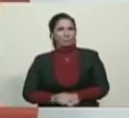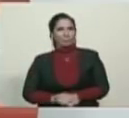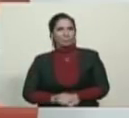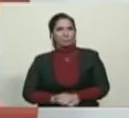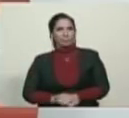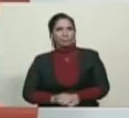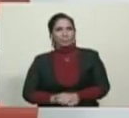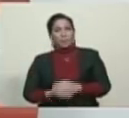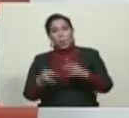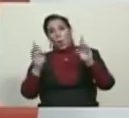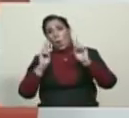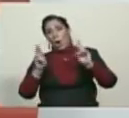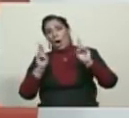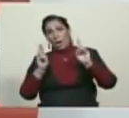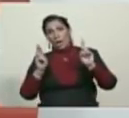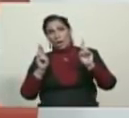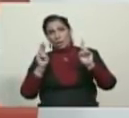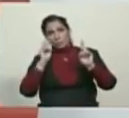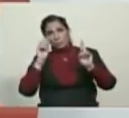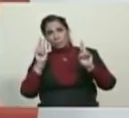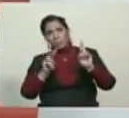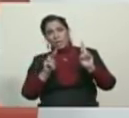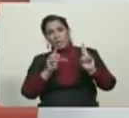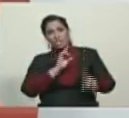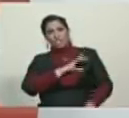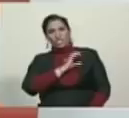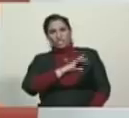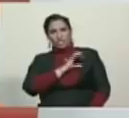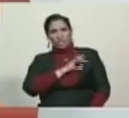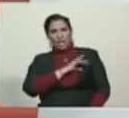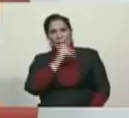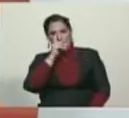Ojalá leyeran Chile de los 70, por ahí.